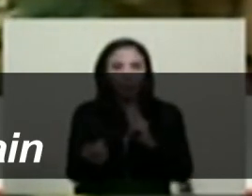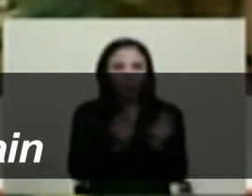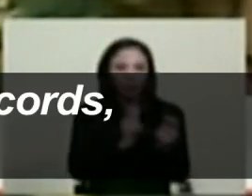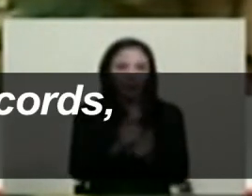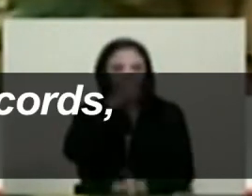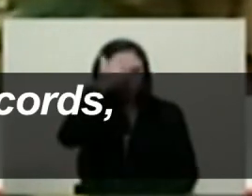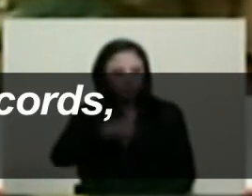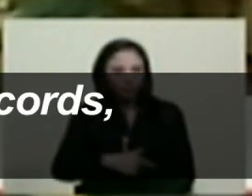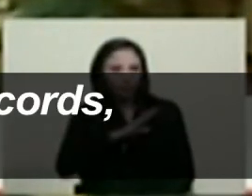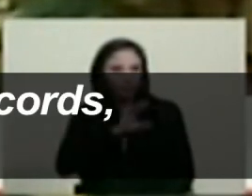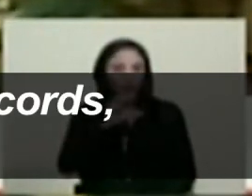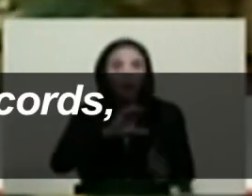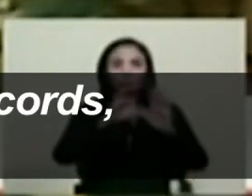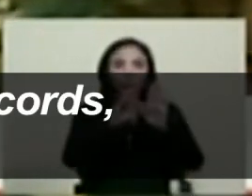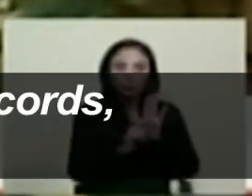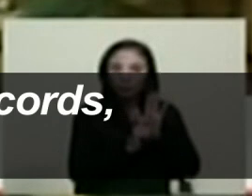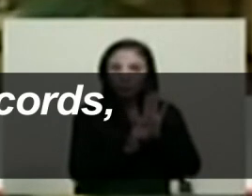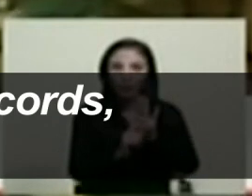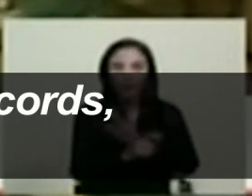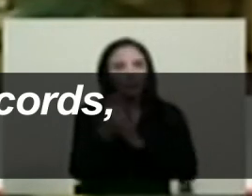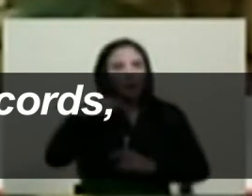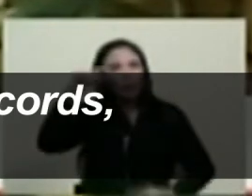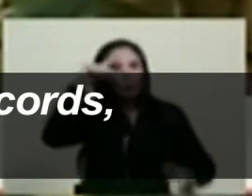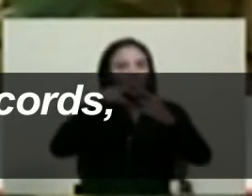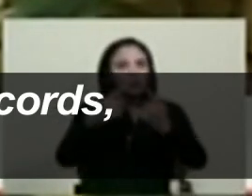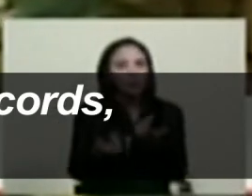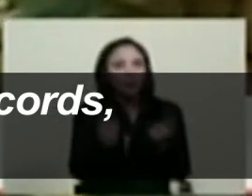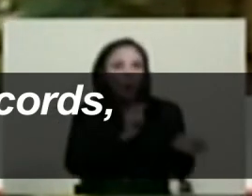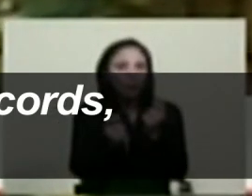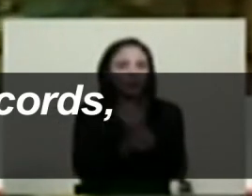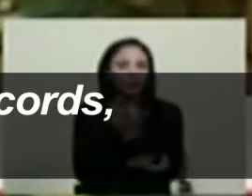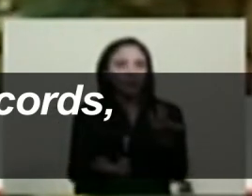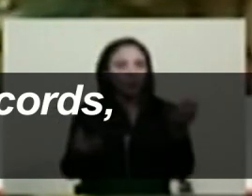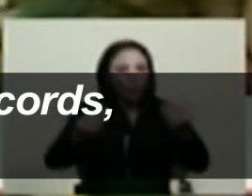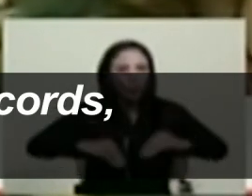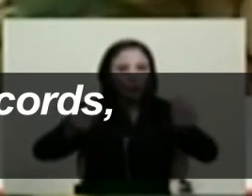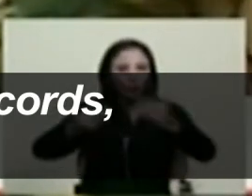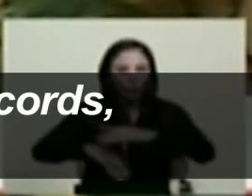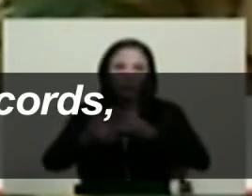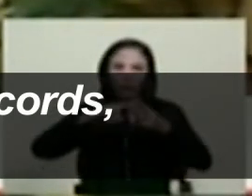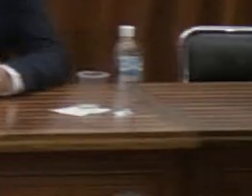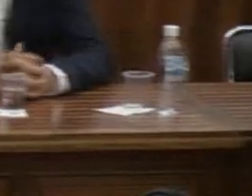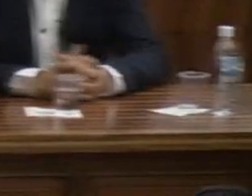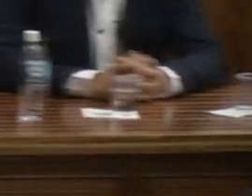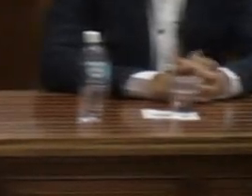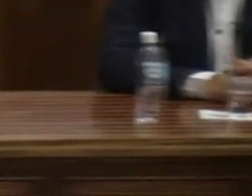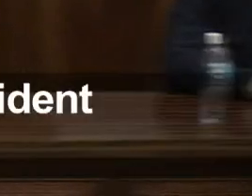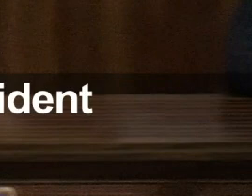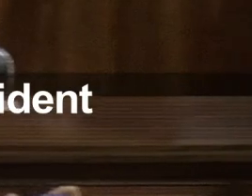soberano, constitucional, para la búsqueda de una agenda nacional de acuerdos, de paz, de entendimiento.